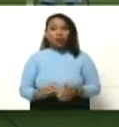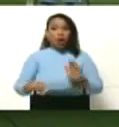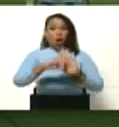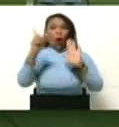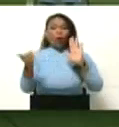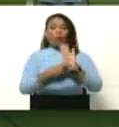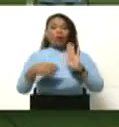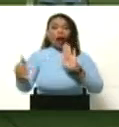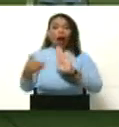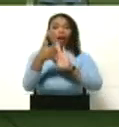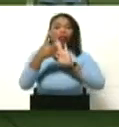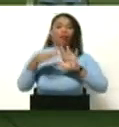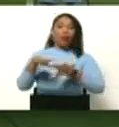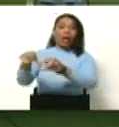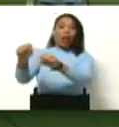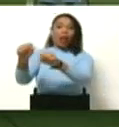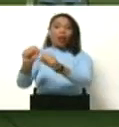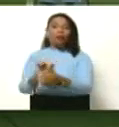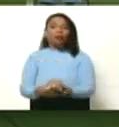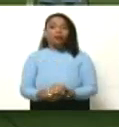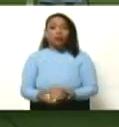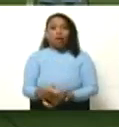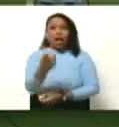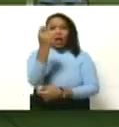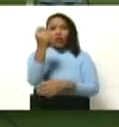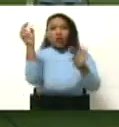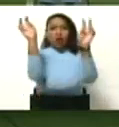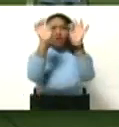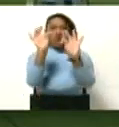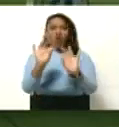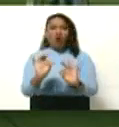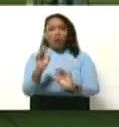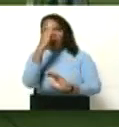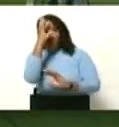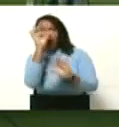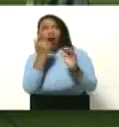Absolutamente antiimperialista. Sin ningún tipo